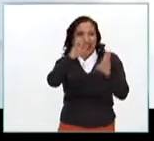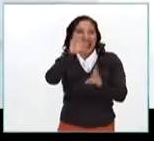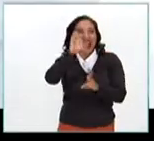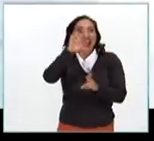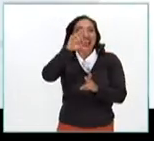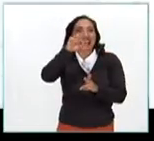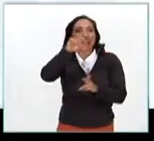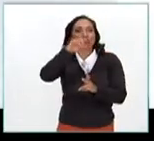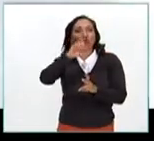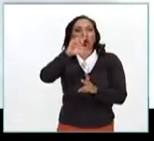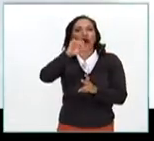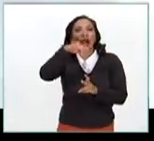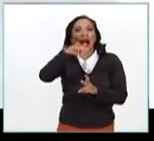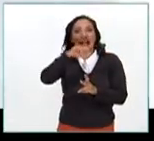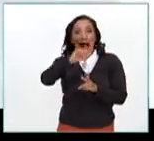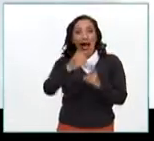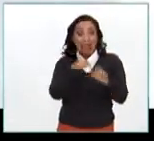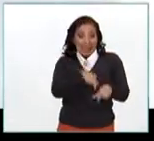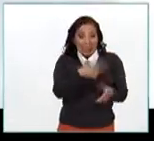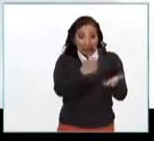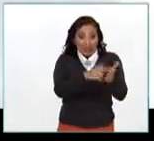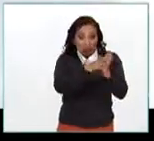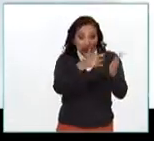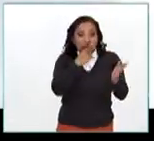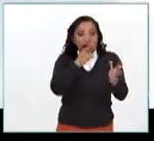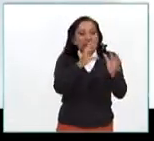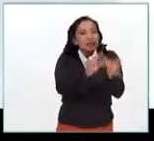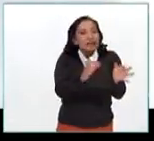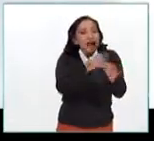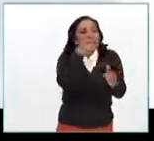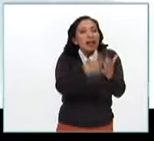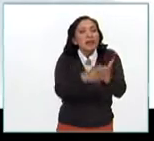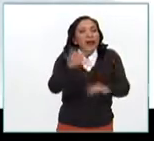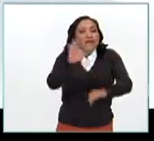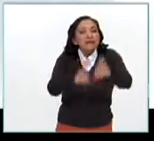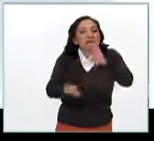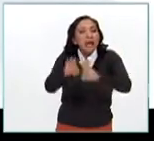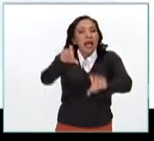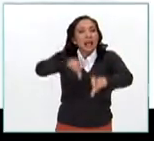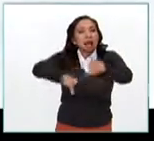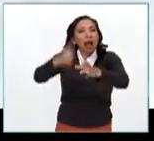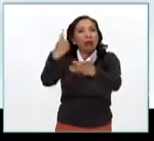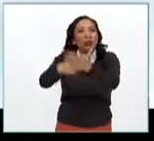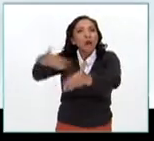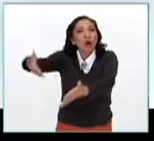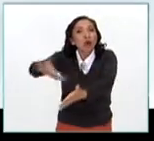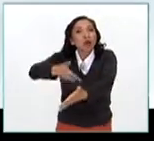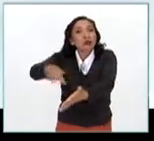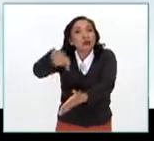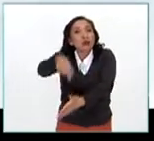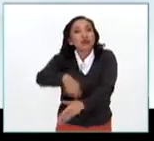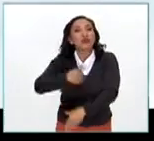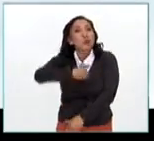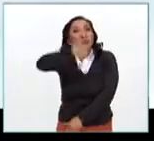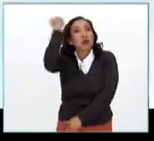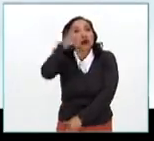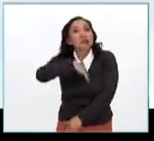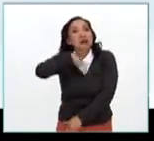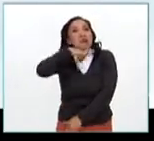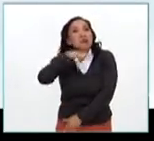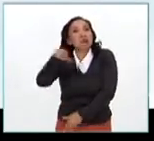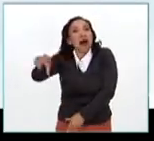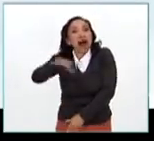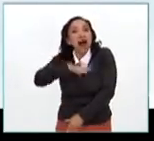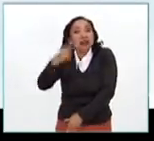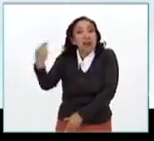Ernesto Colavita, donde se le explica al niño fenómenos físicos y químicos que pasan en tu cocina y que tú no te enteras ni